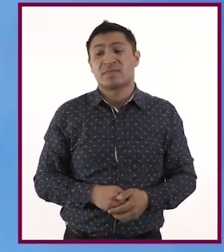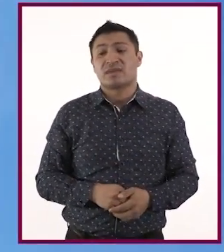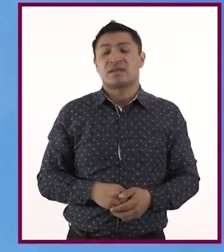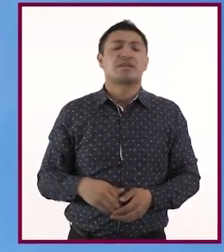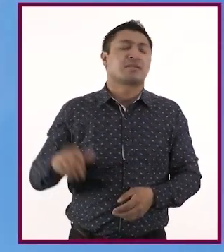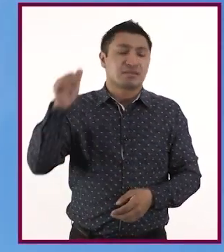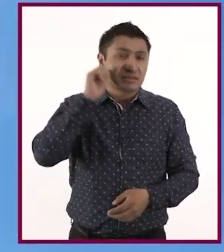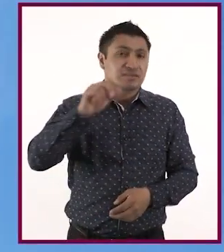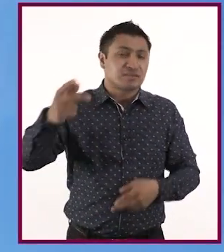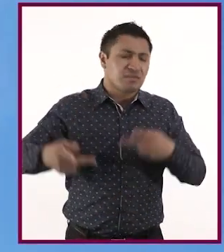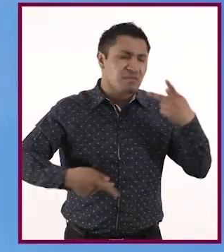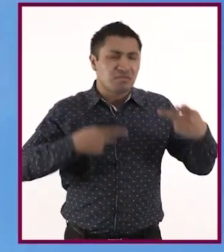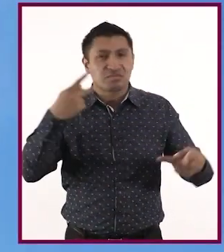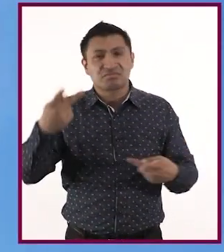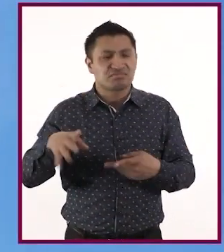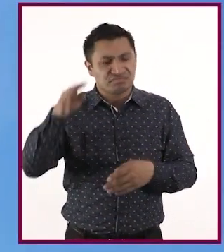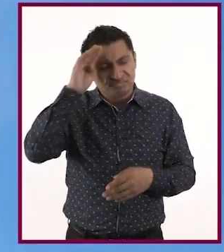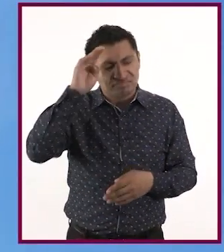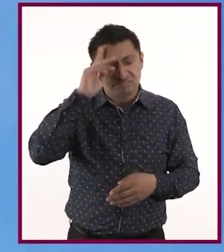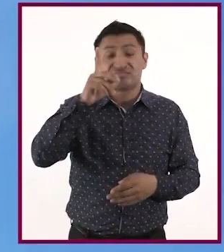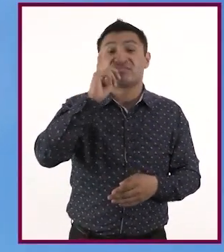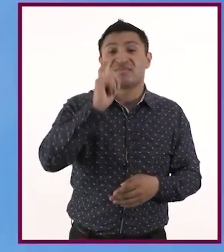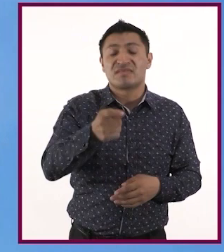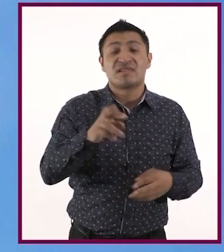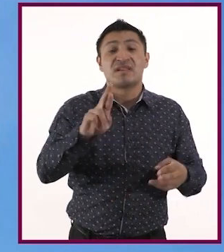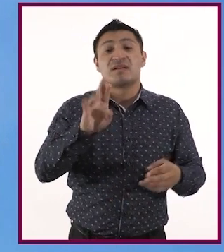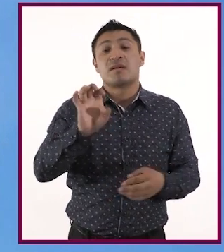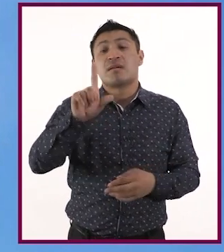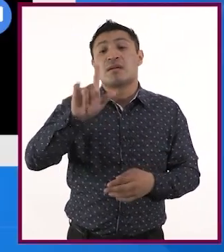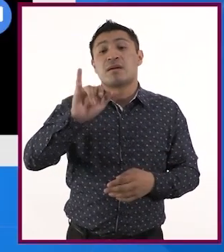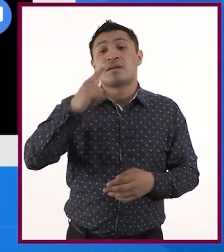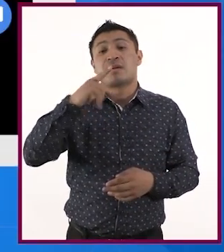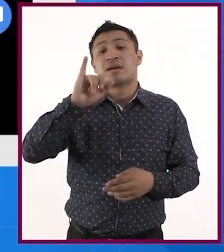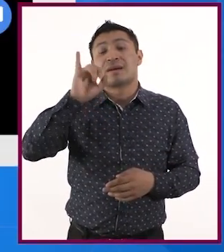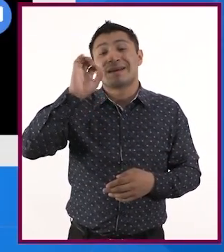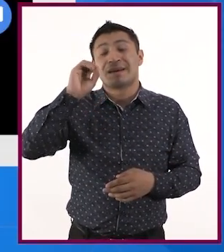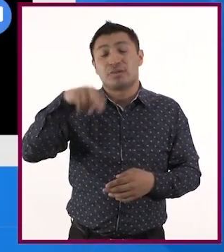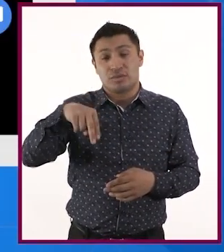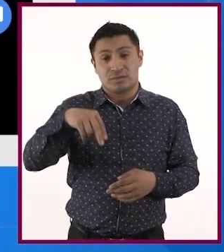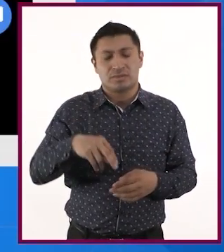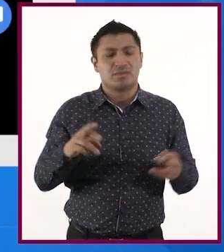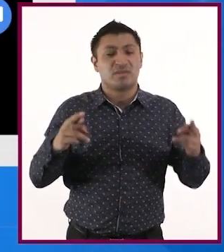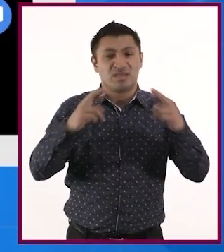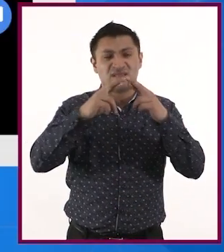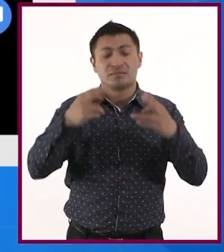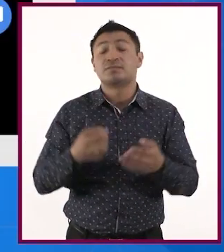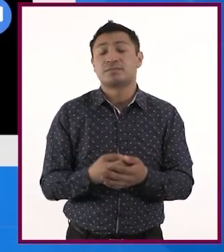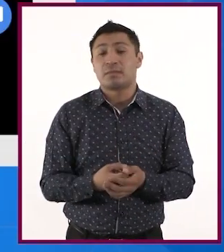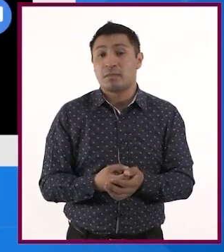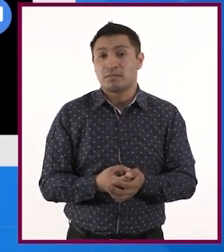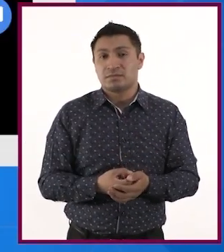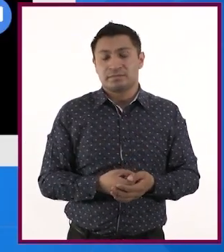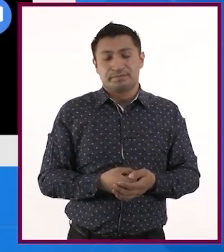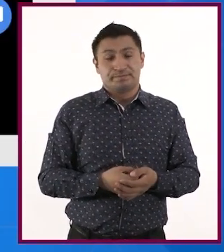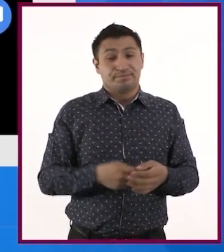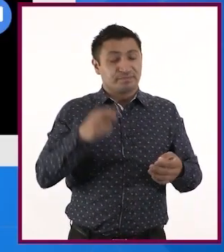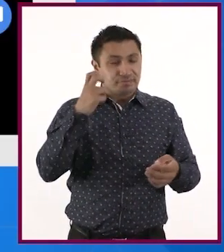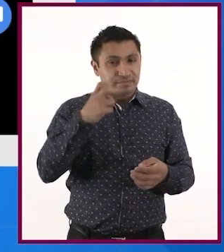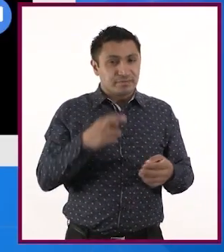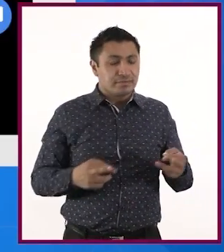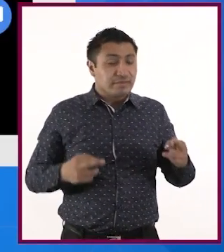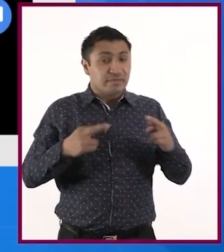Siempre nos preguntamos, ¿qué es una religión? ¿No? La religión tiene que ver con